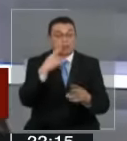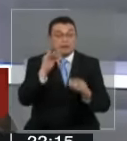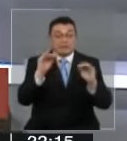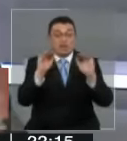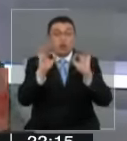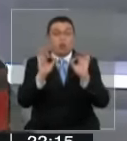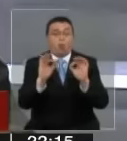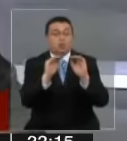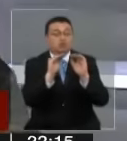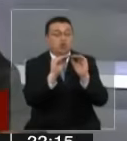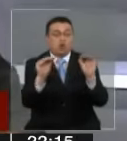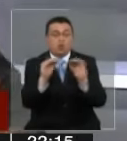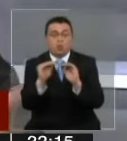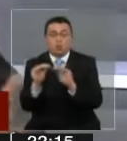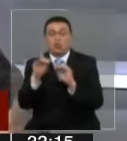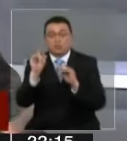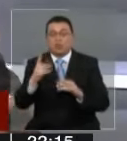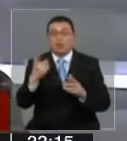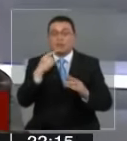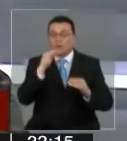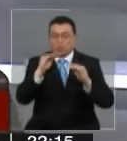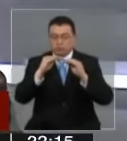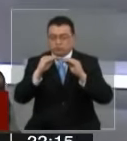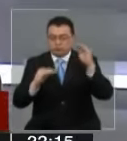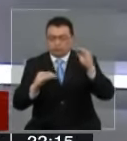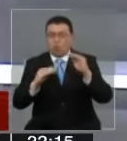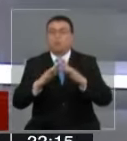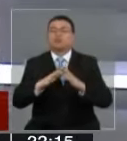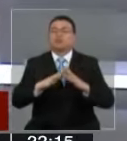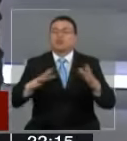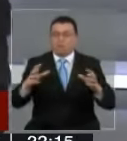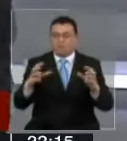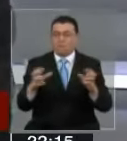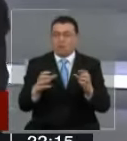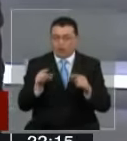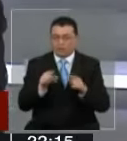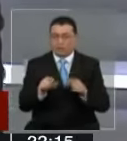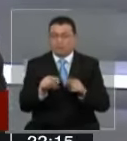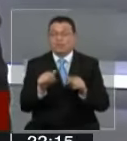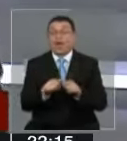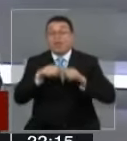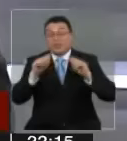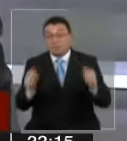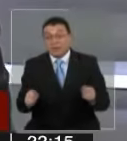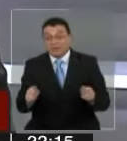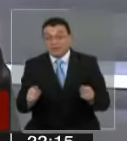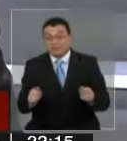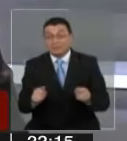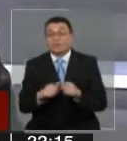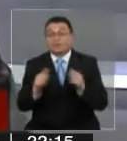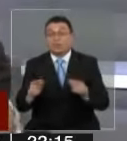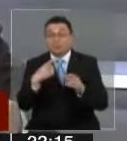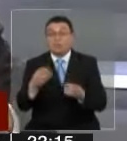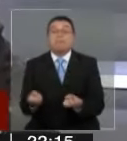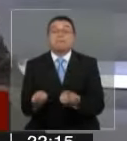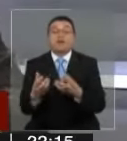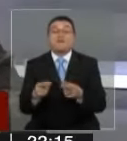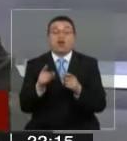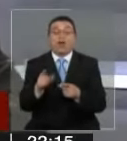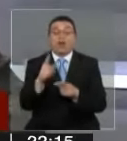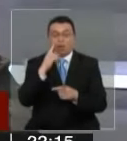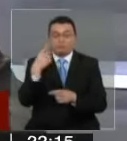equitativo. Y aquí me parece que hay un tema de inequidad bastante, bastante fuerte. ¿Sí? Y además que está siendo auto, ¿no es cierto?, generado por los propios